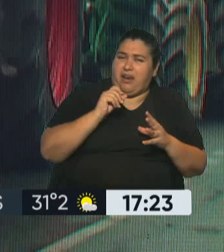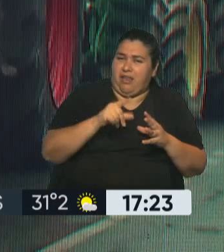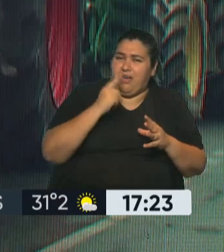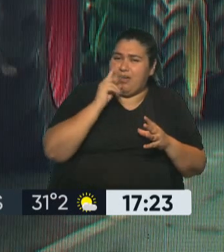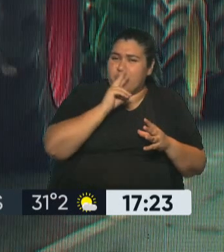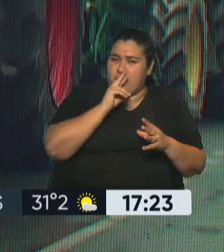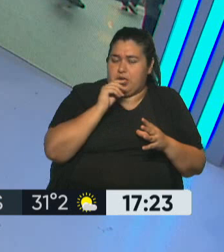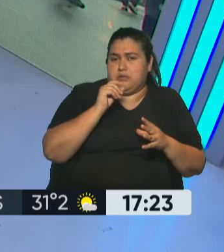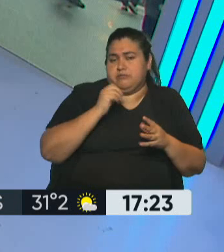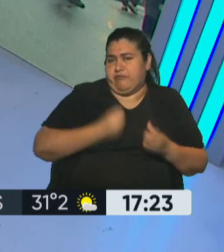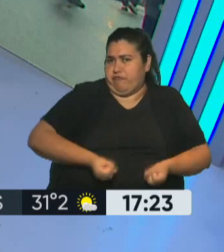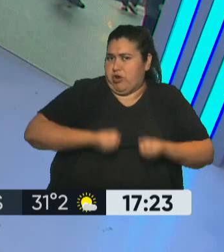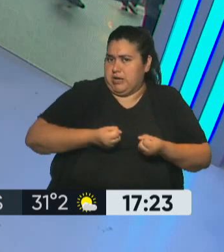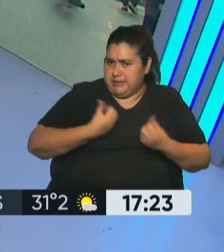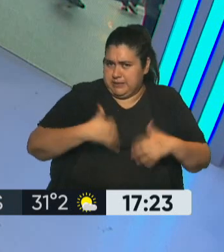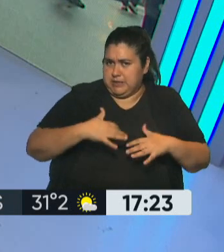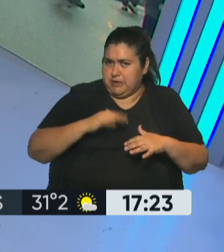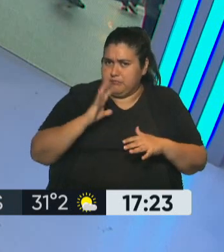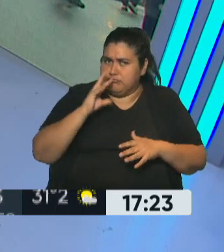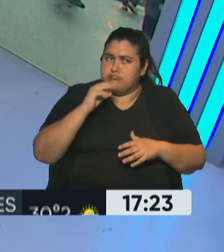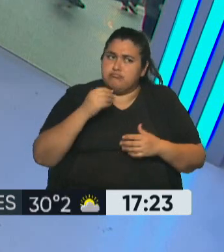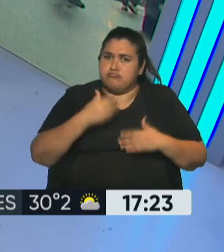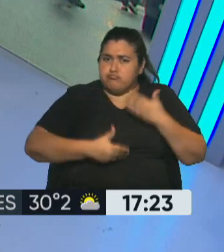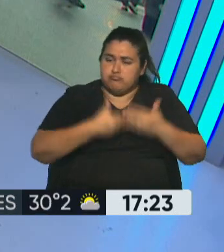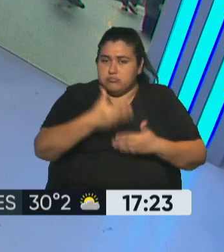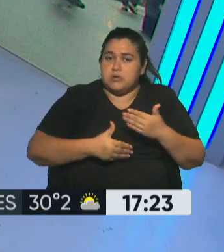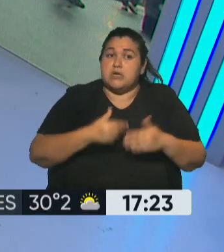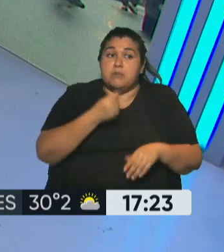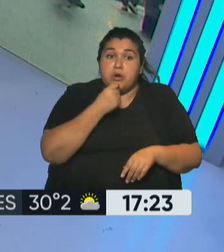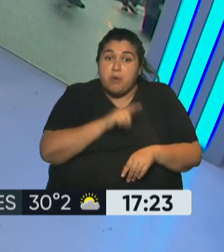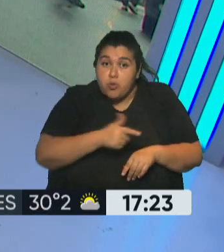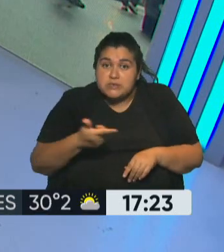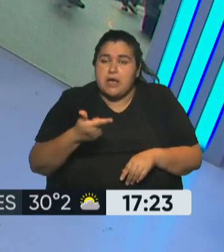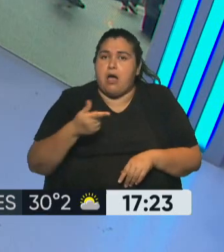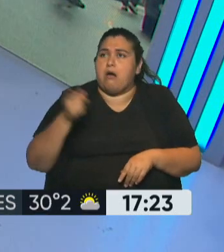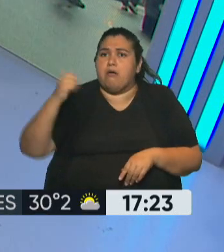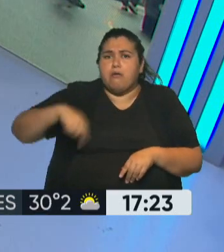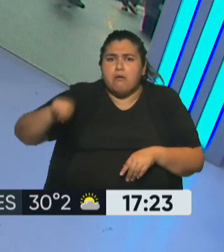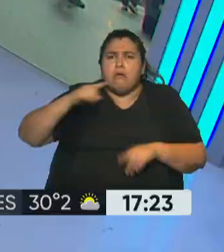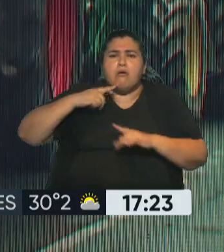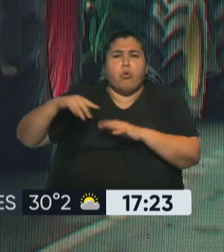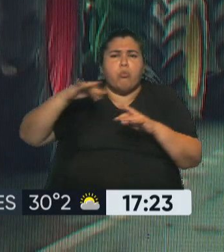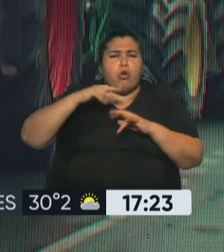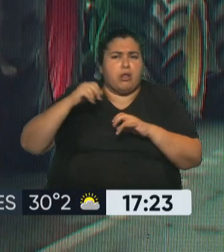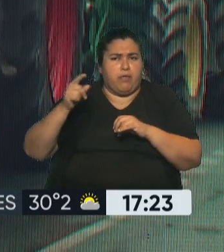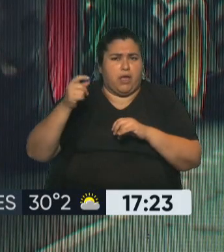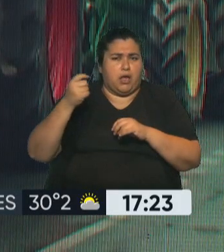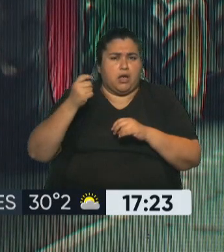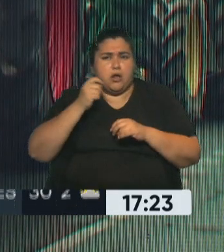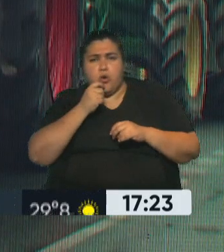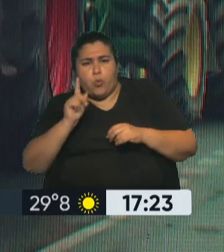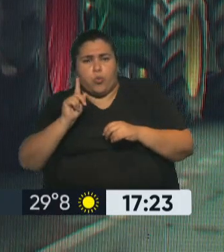como nadie. Sin Angela Merkel empiezan a escucharse voces de disconformidad con respecto a la Unión Europea y algunas mismo,